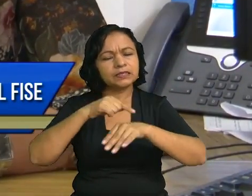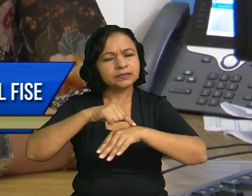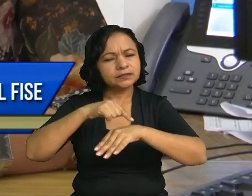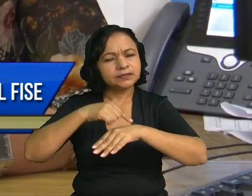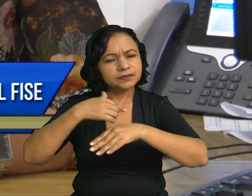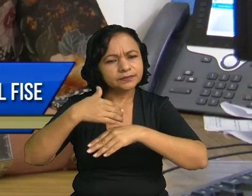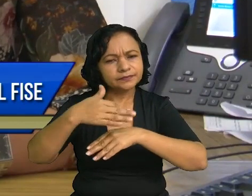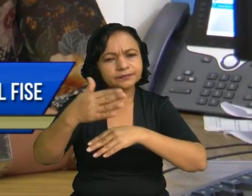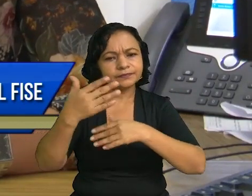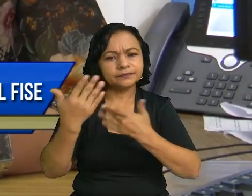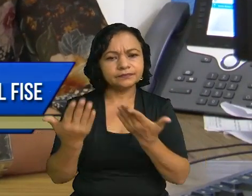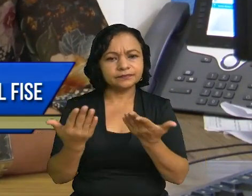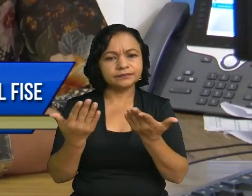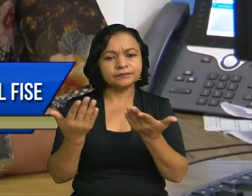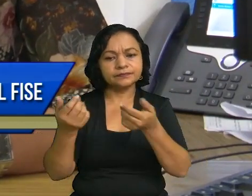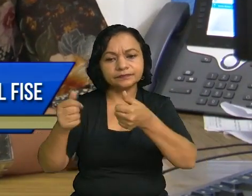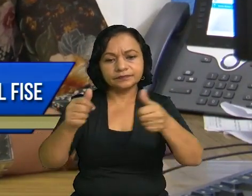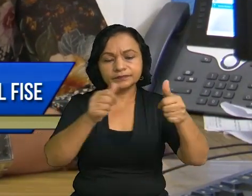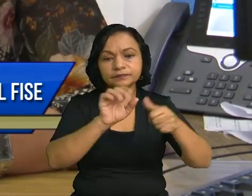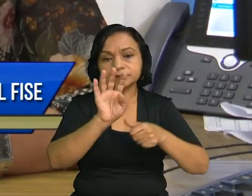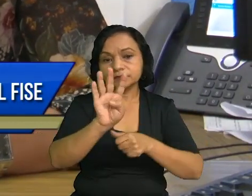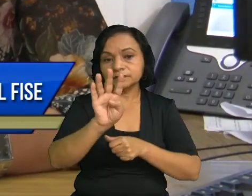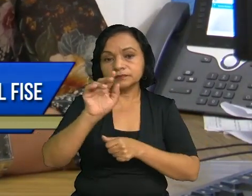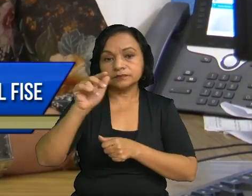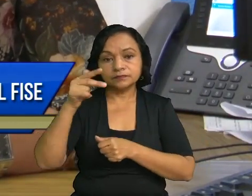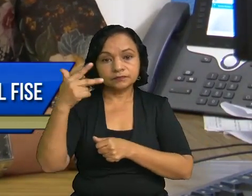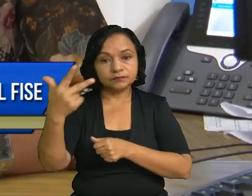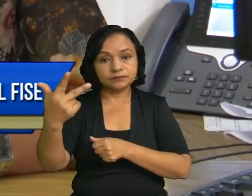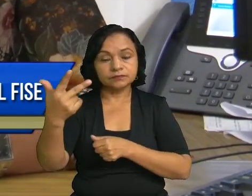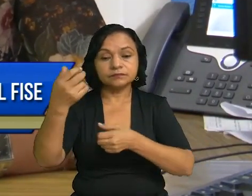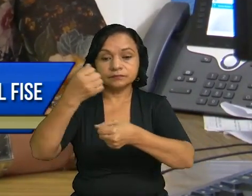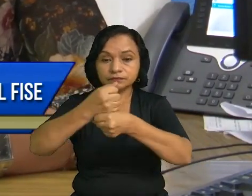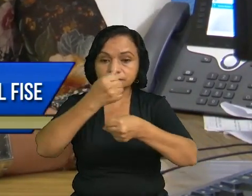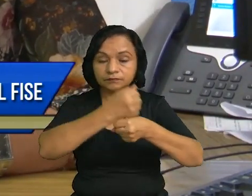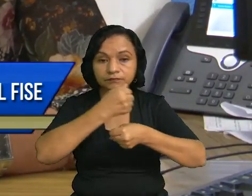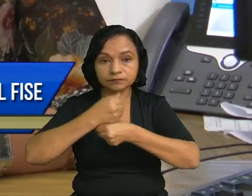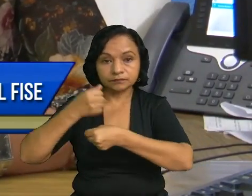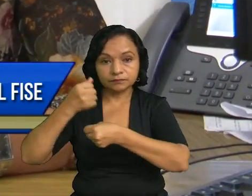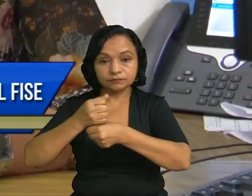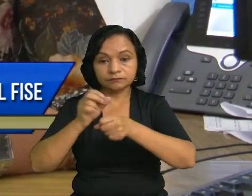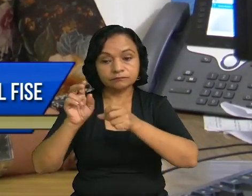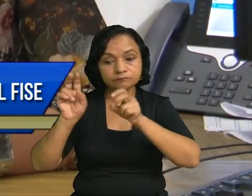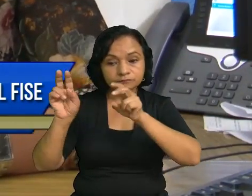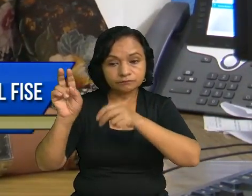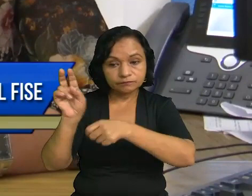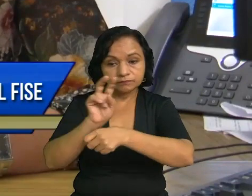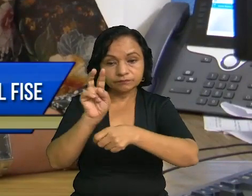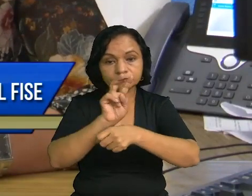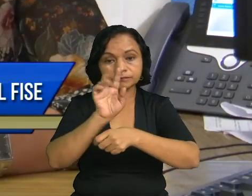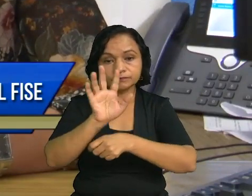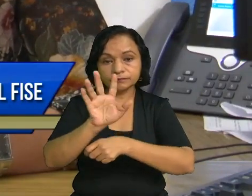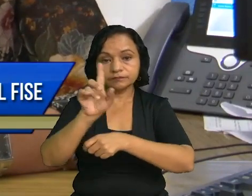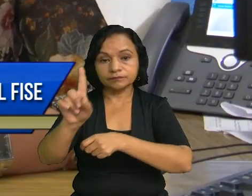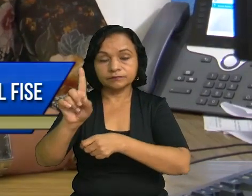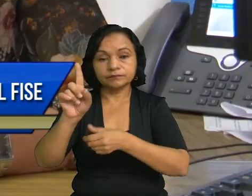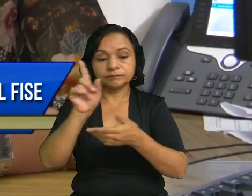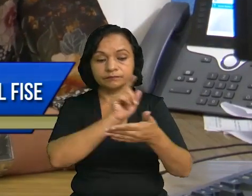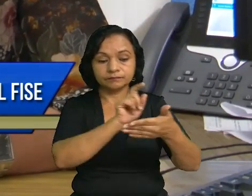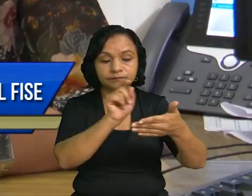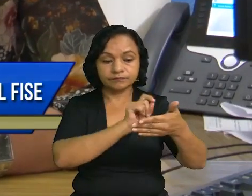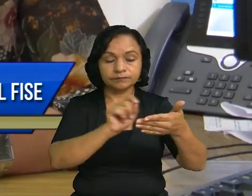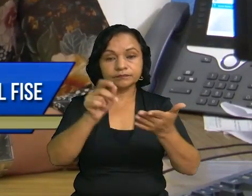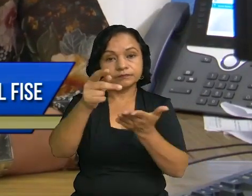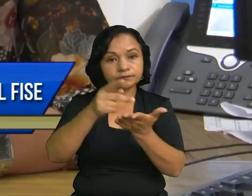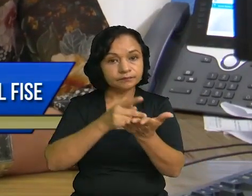teníamos prevista la contratación de 48 procesos de horas con su respectiva supervisión y 50 y un proceso de fórmulas